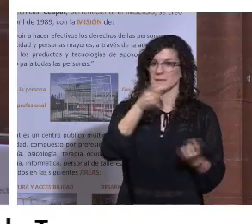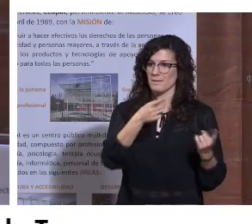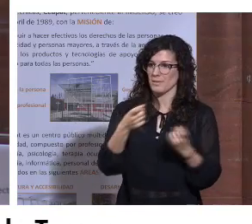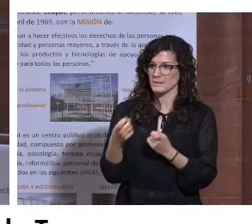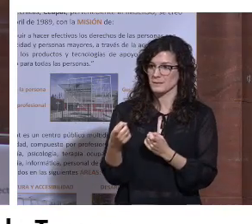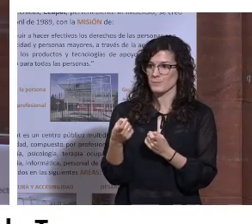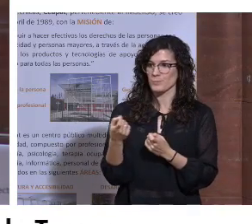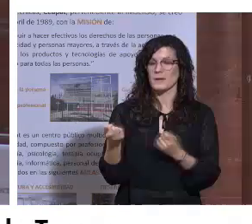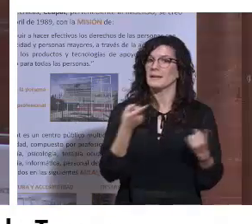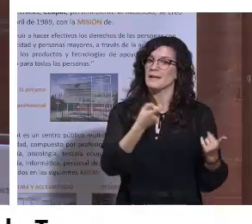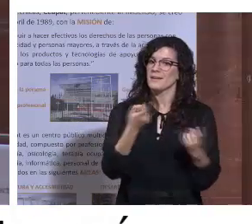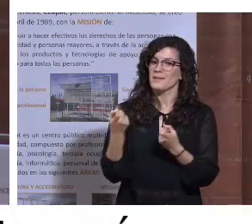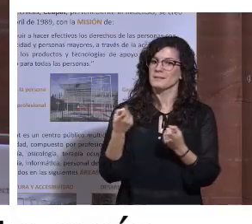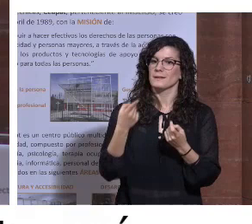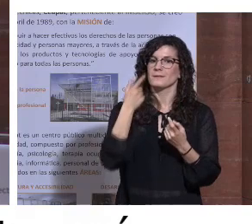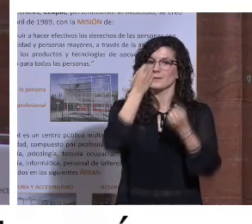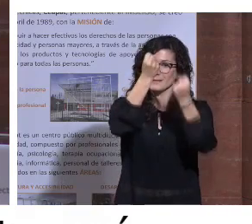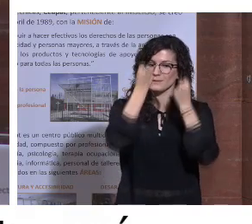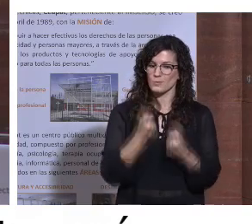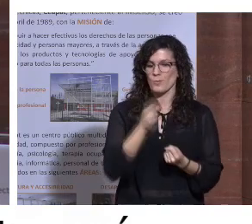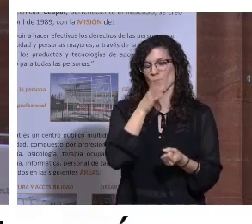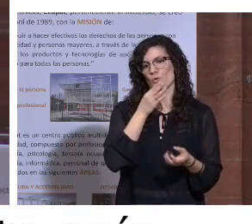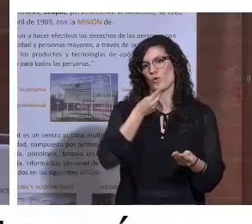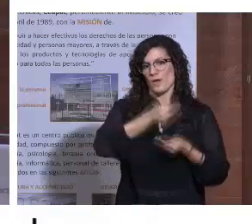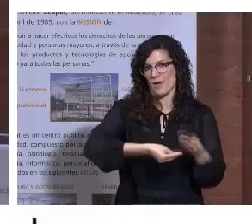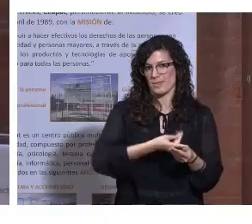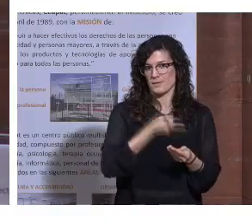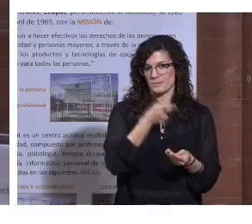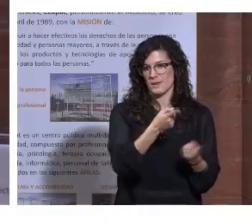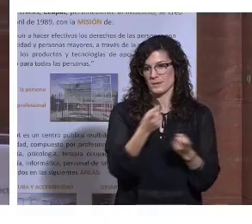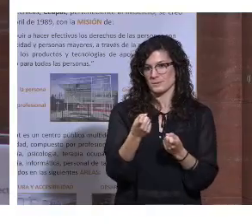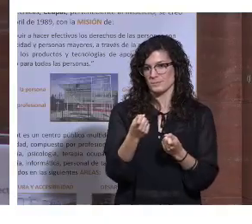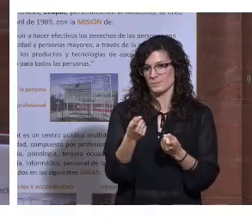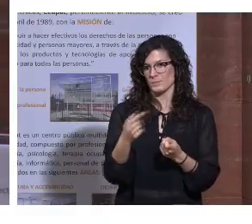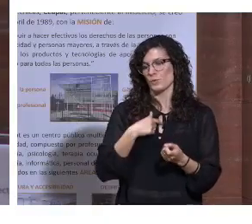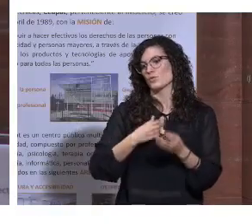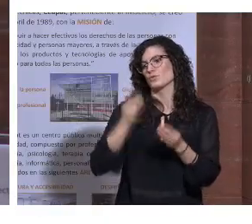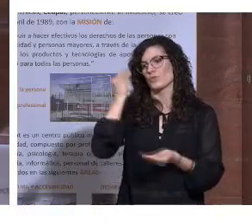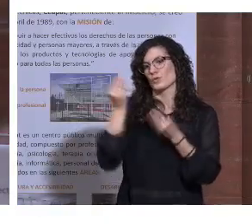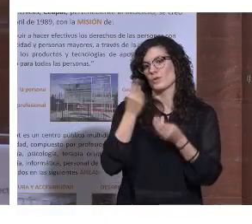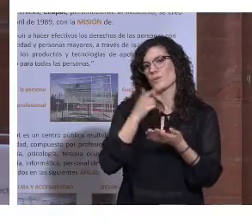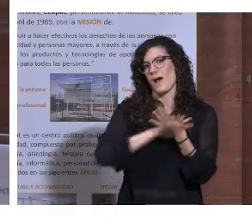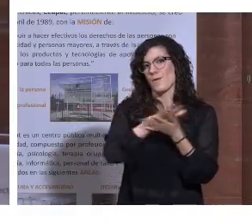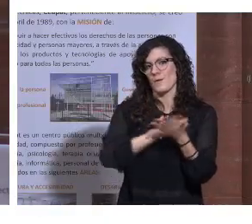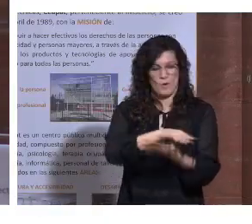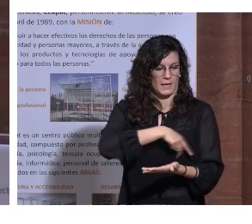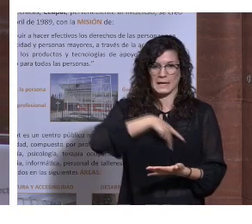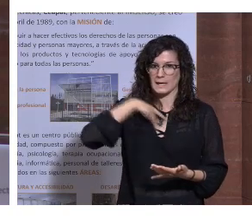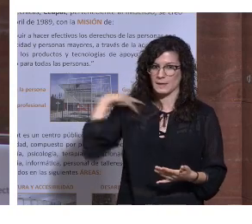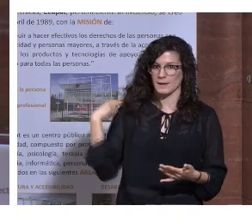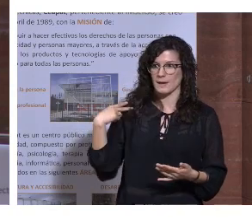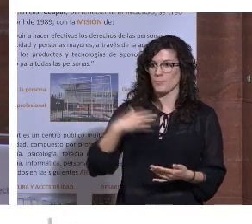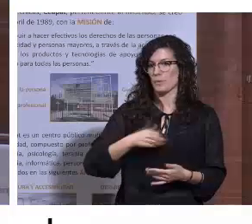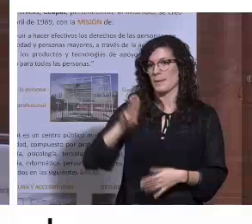Necesitan estas instituciones por lo que hacen. Bueno, yo con esto creo que digo lo general, y Pablo a lo mejor no me llama la